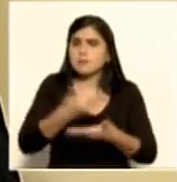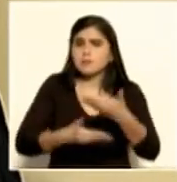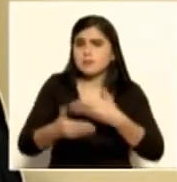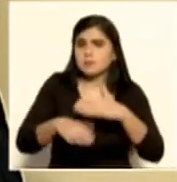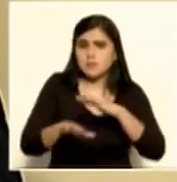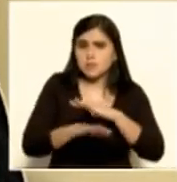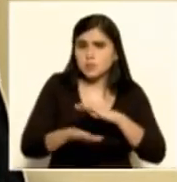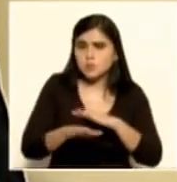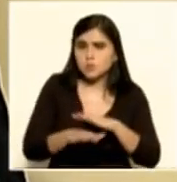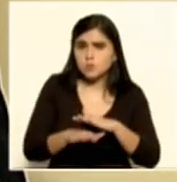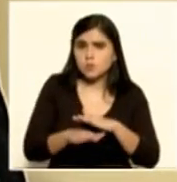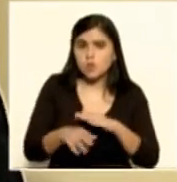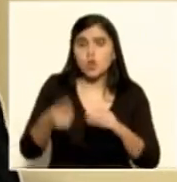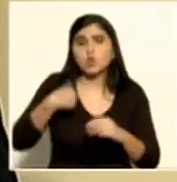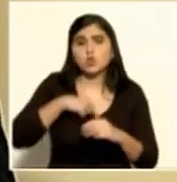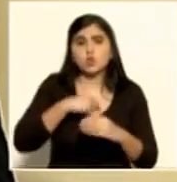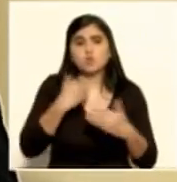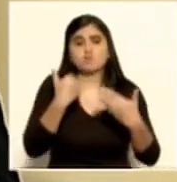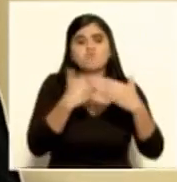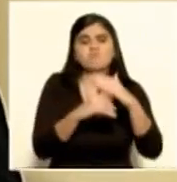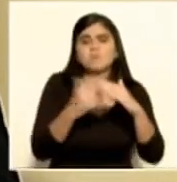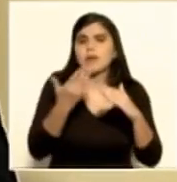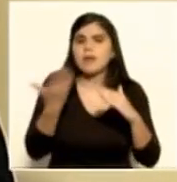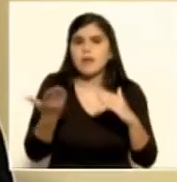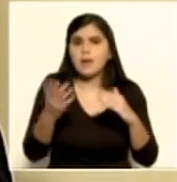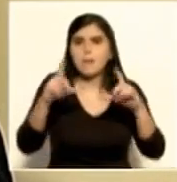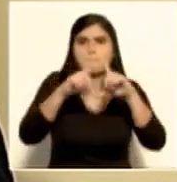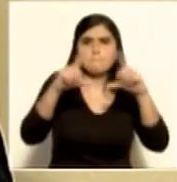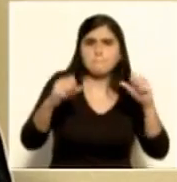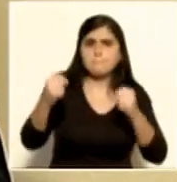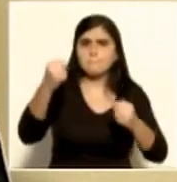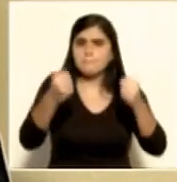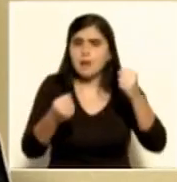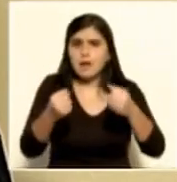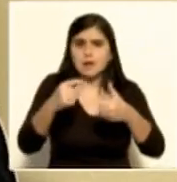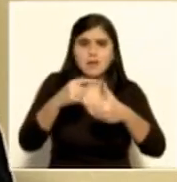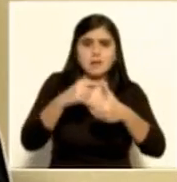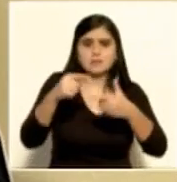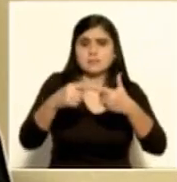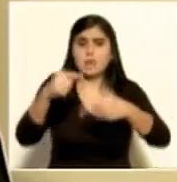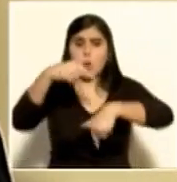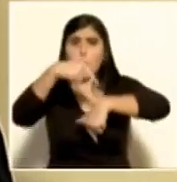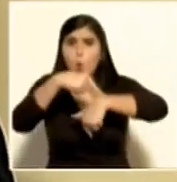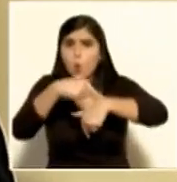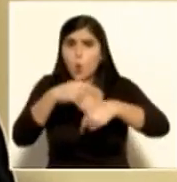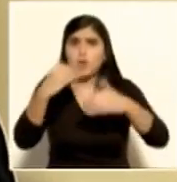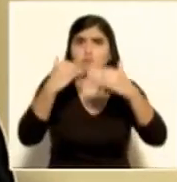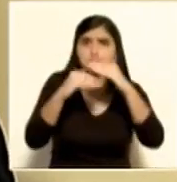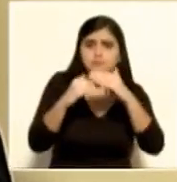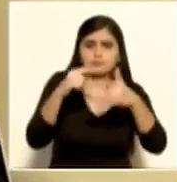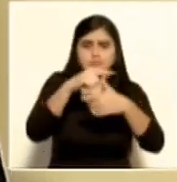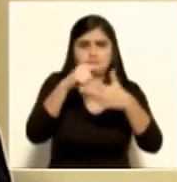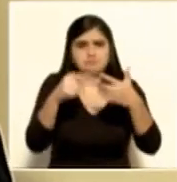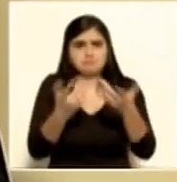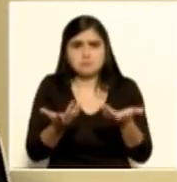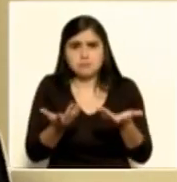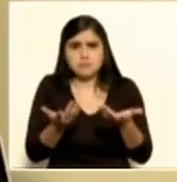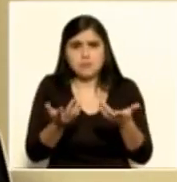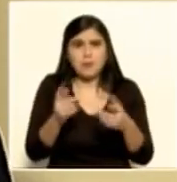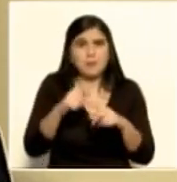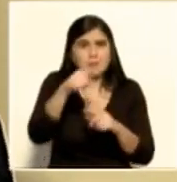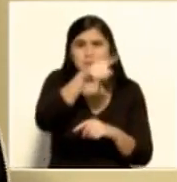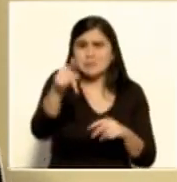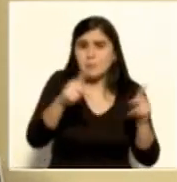restringir movilidad por placas, por horas, pero eso nunca se va a cerrar, el acceso, para que también pues la gente no corra, no